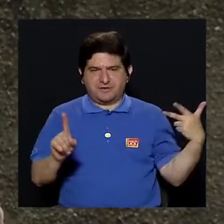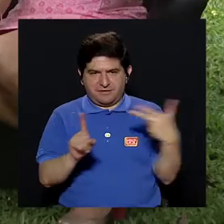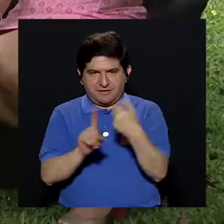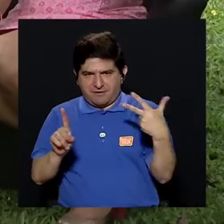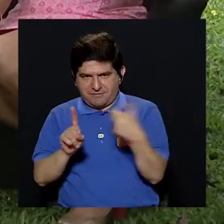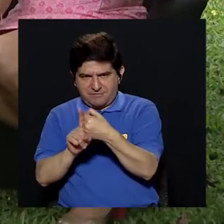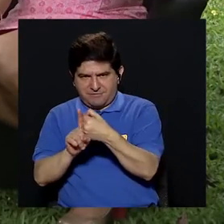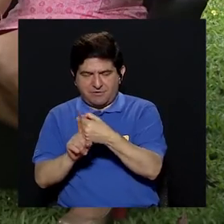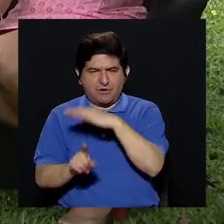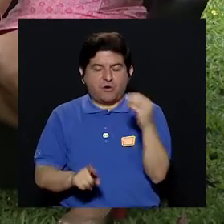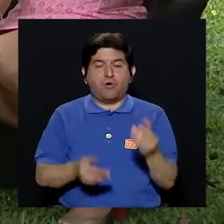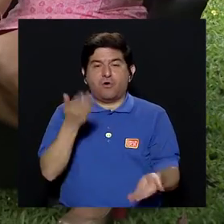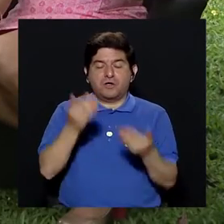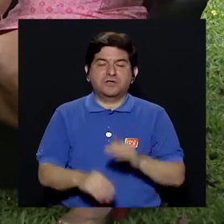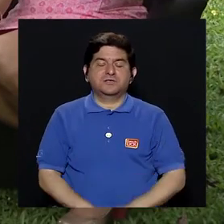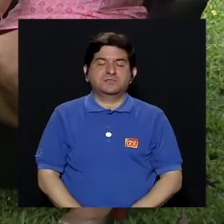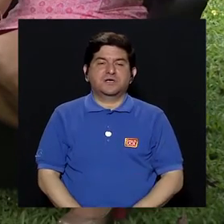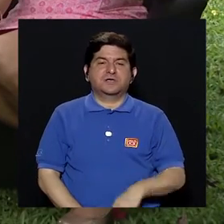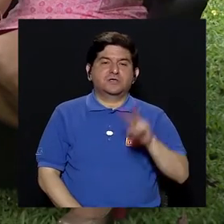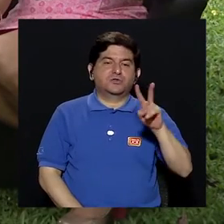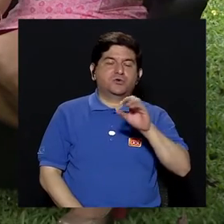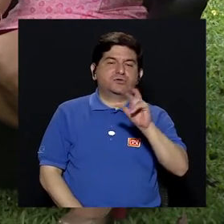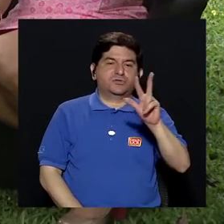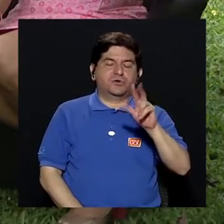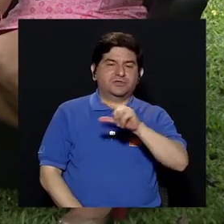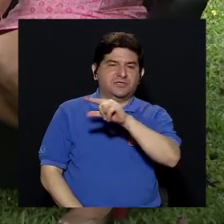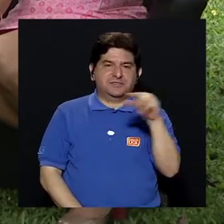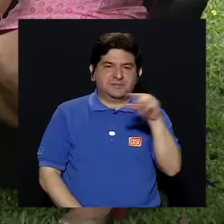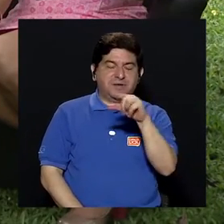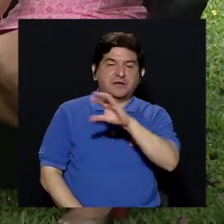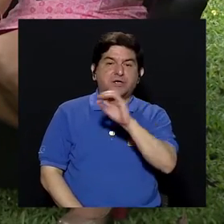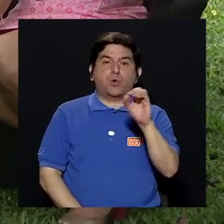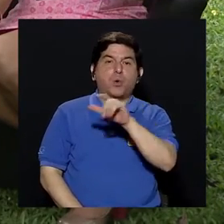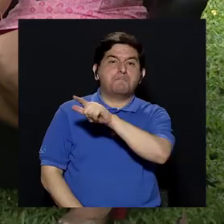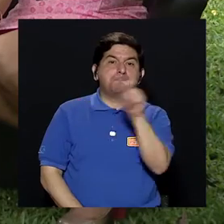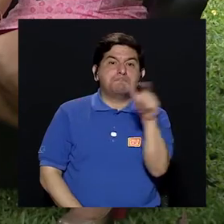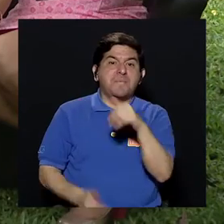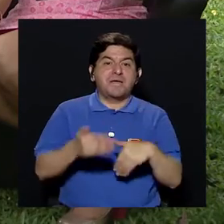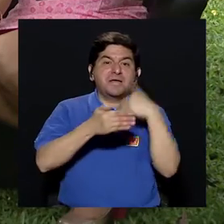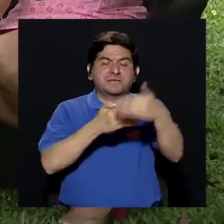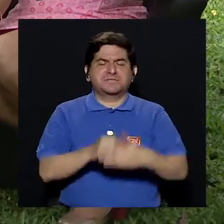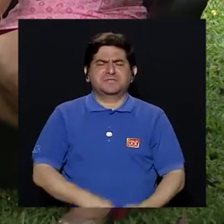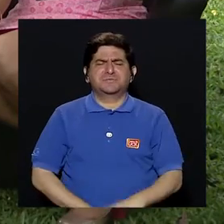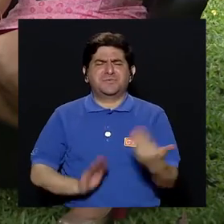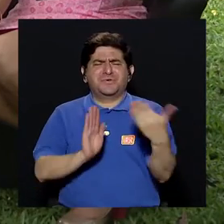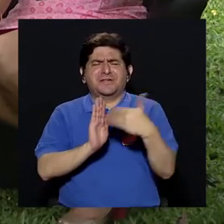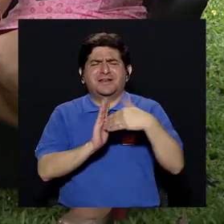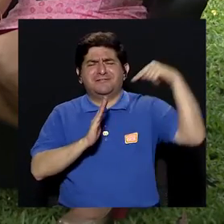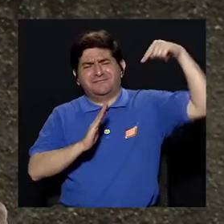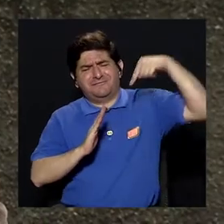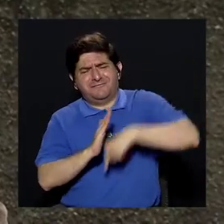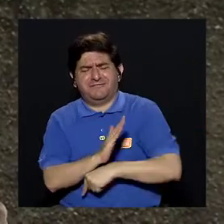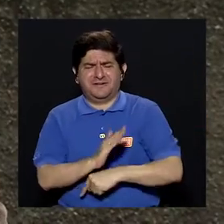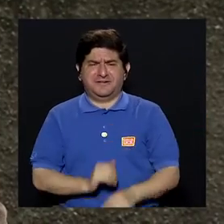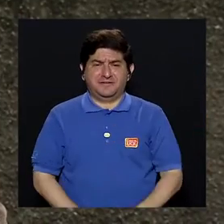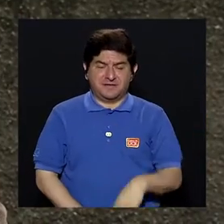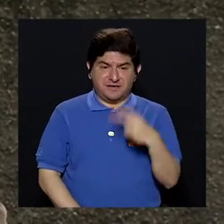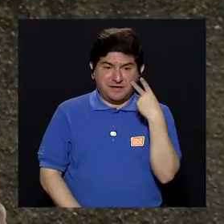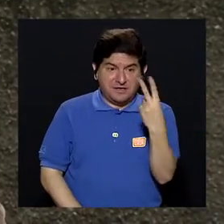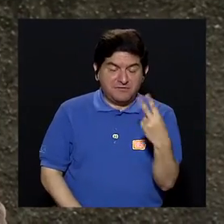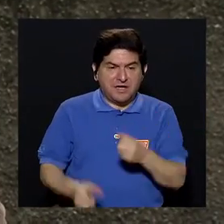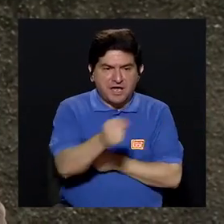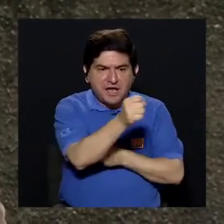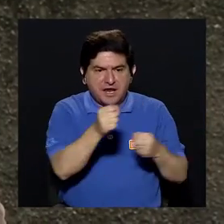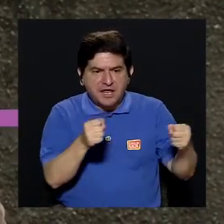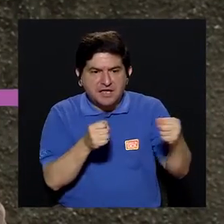accidente, o van a regresar dos, tres semanas después o tres meses después porque tienen una secuela muy grave. Y es lamentable ver en